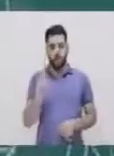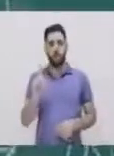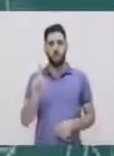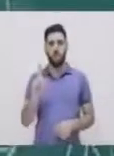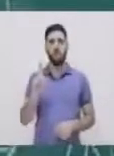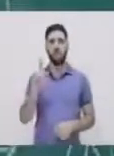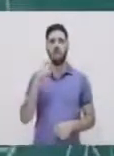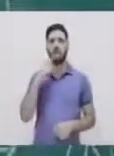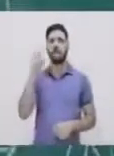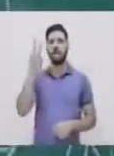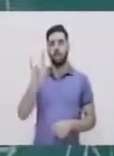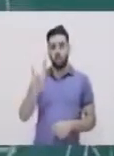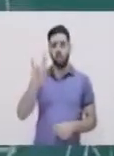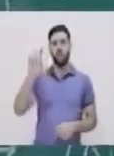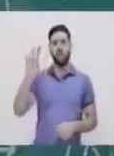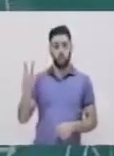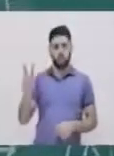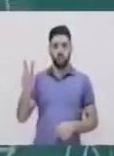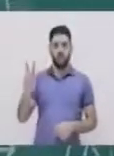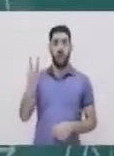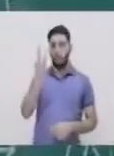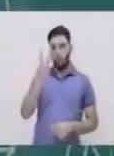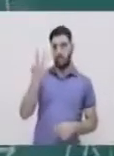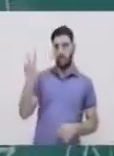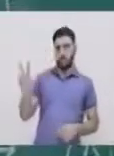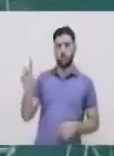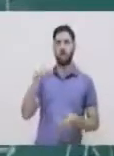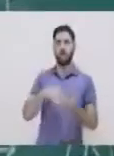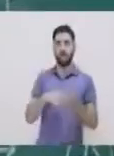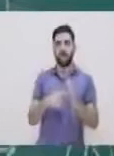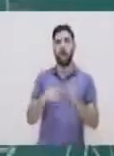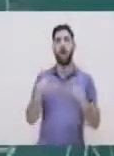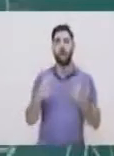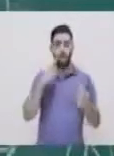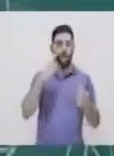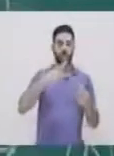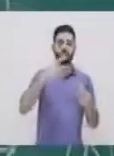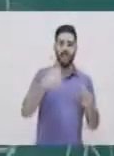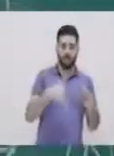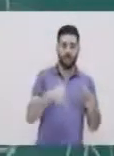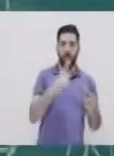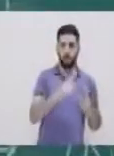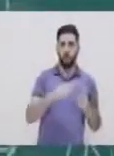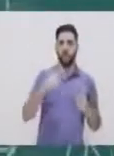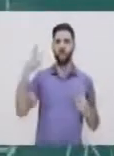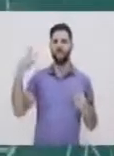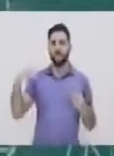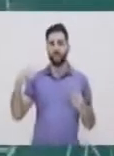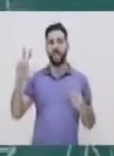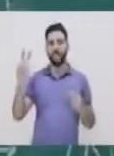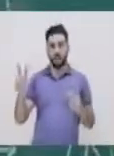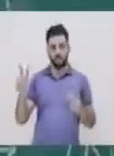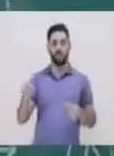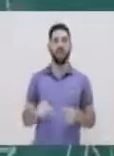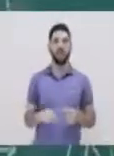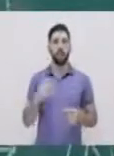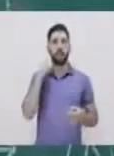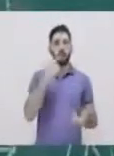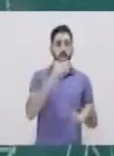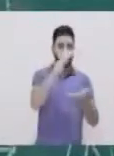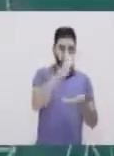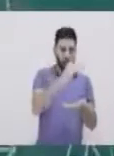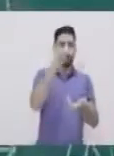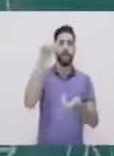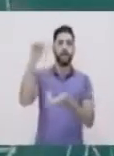masa 1 y con U2 la velocidad inicial de la masa 2. Estas dos masas